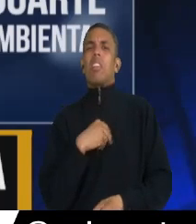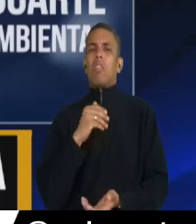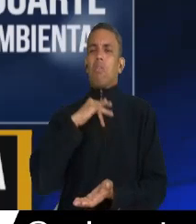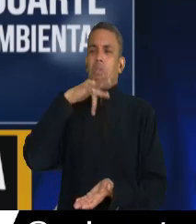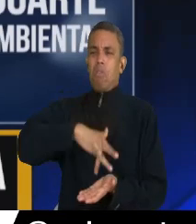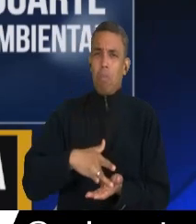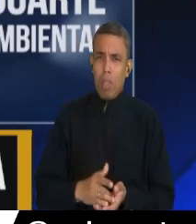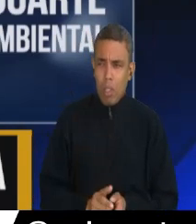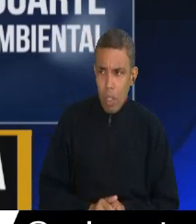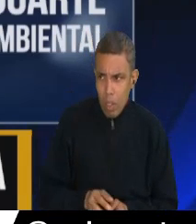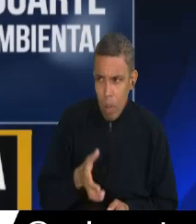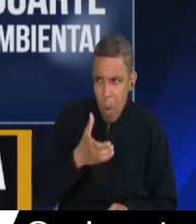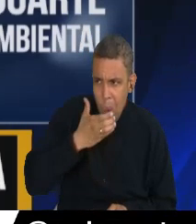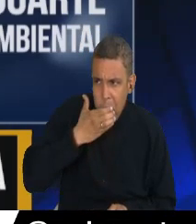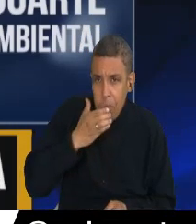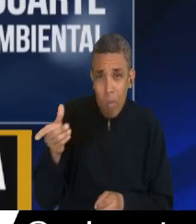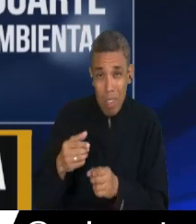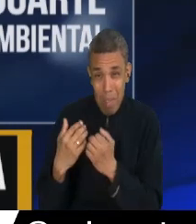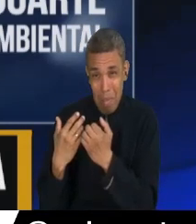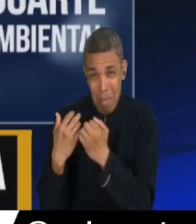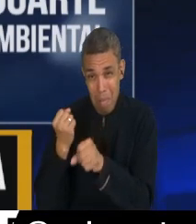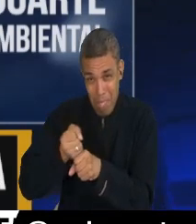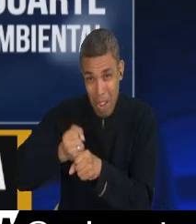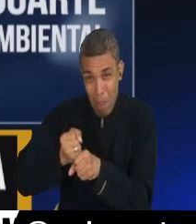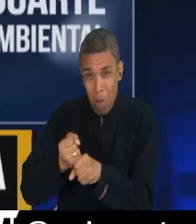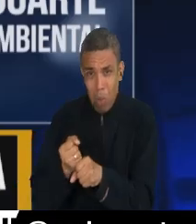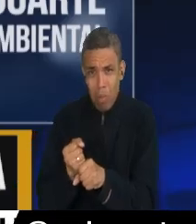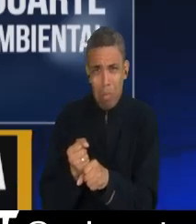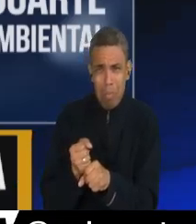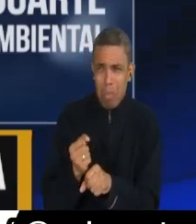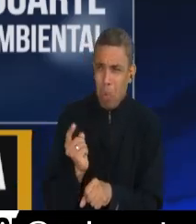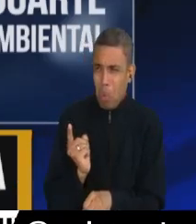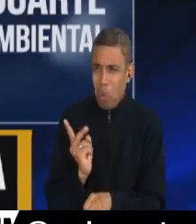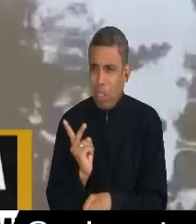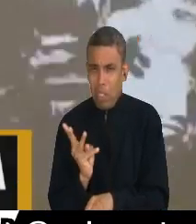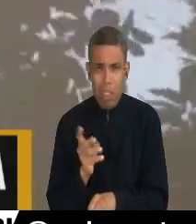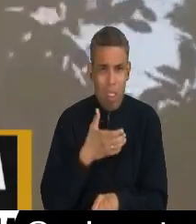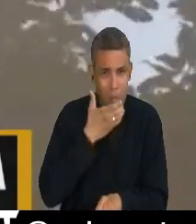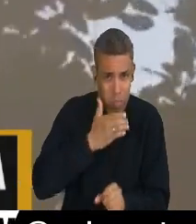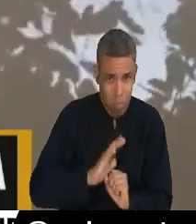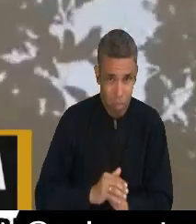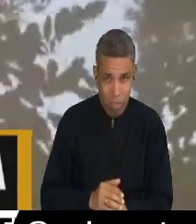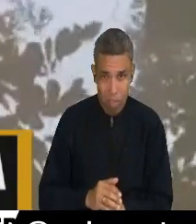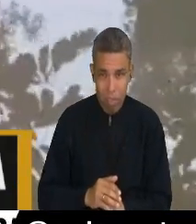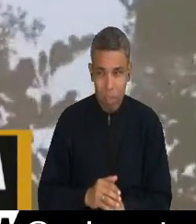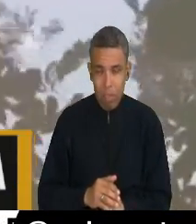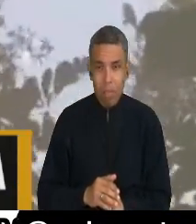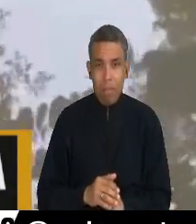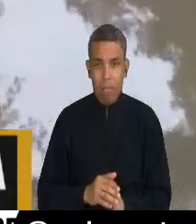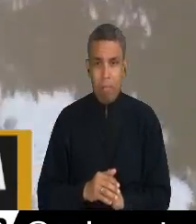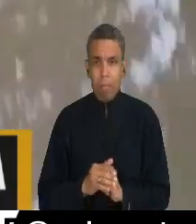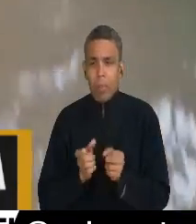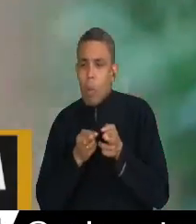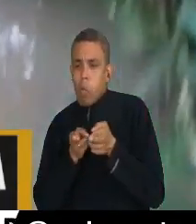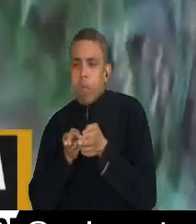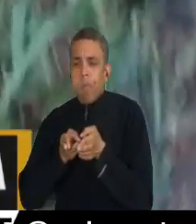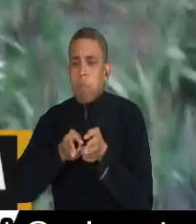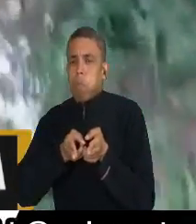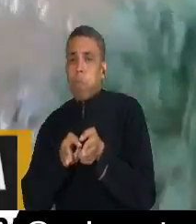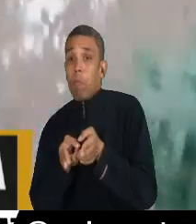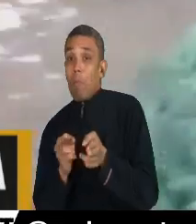recoger. Y los entes territoriales ambientales por ahí no habían llegado a esa hora. El combustible fue a dar al río La Colorada y luego al río Magdalena.